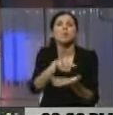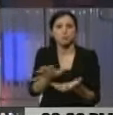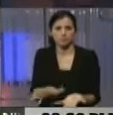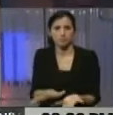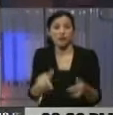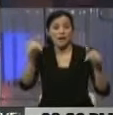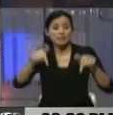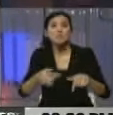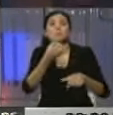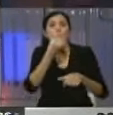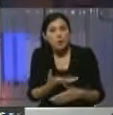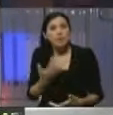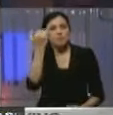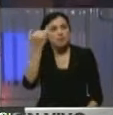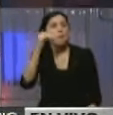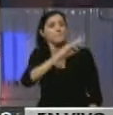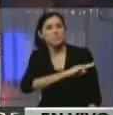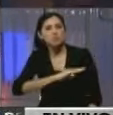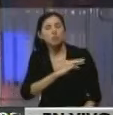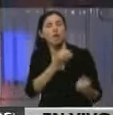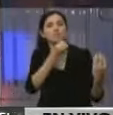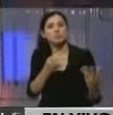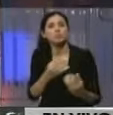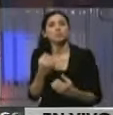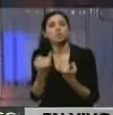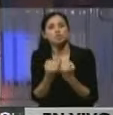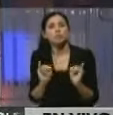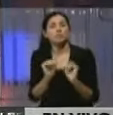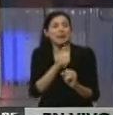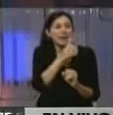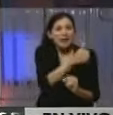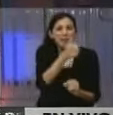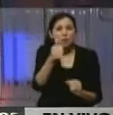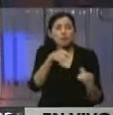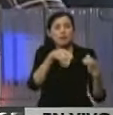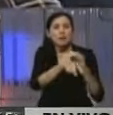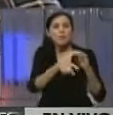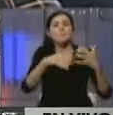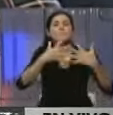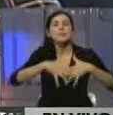misión, abastecimiento soberano, planta por planta,